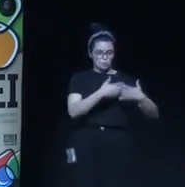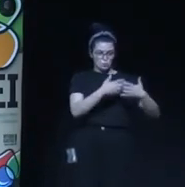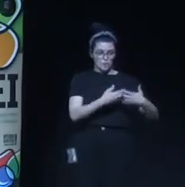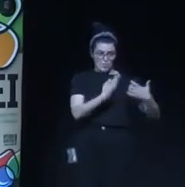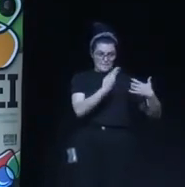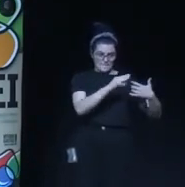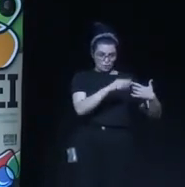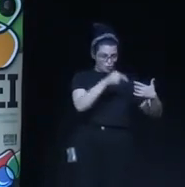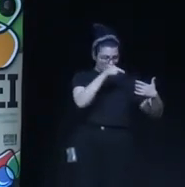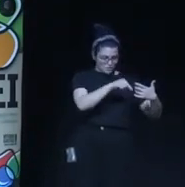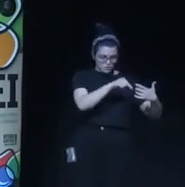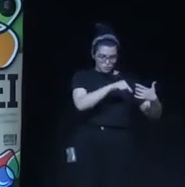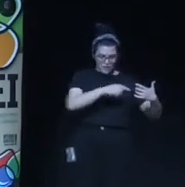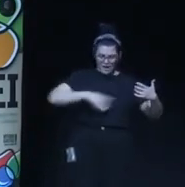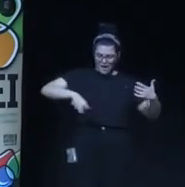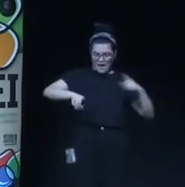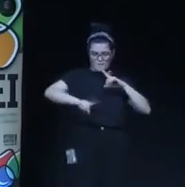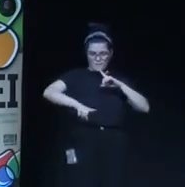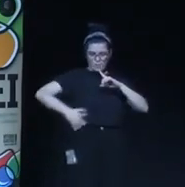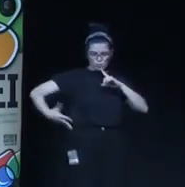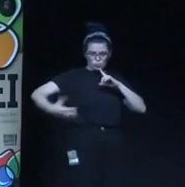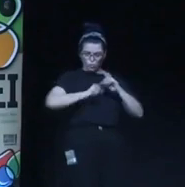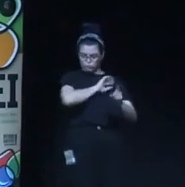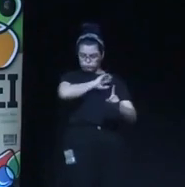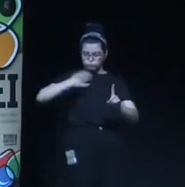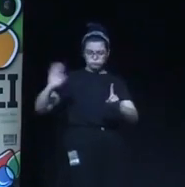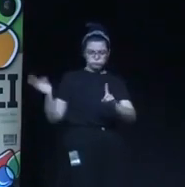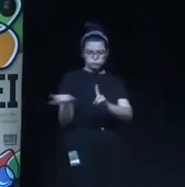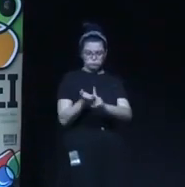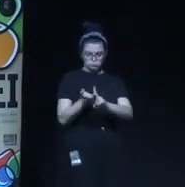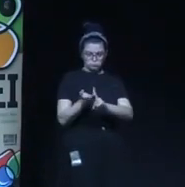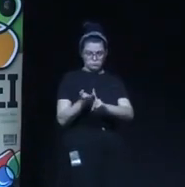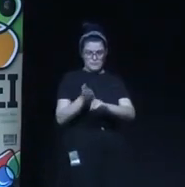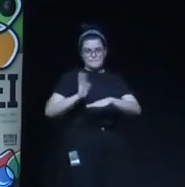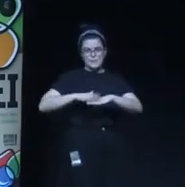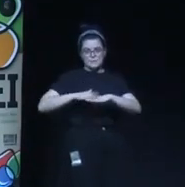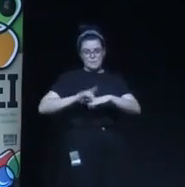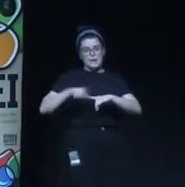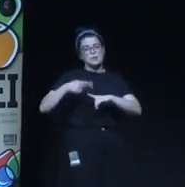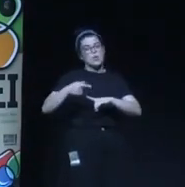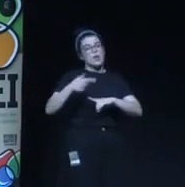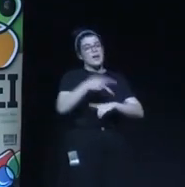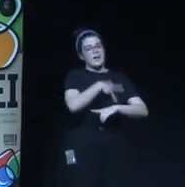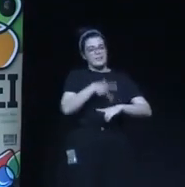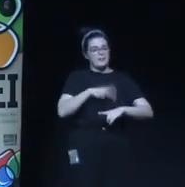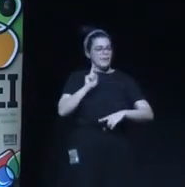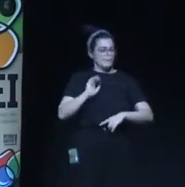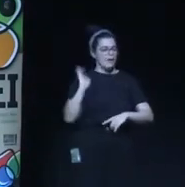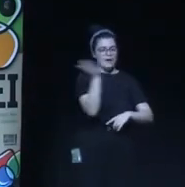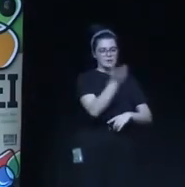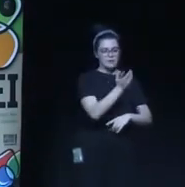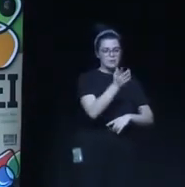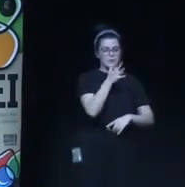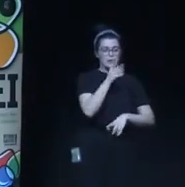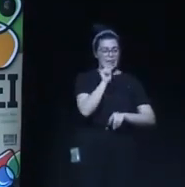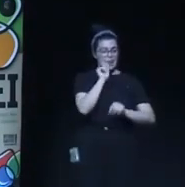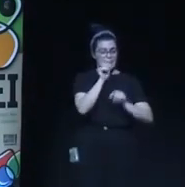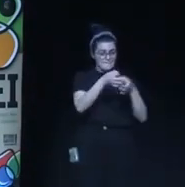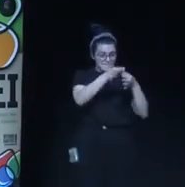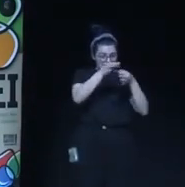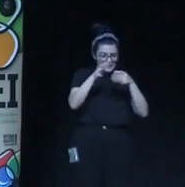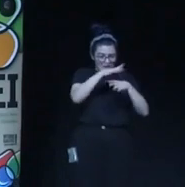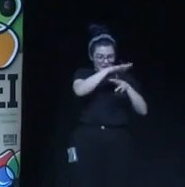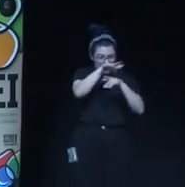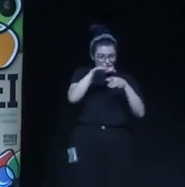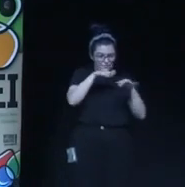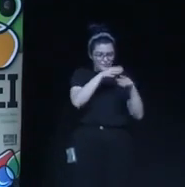a todo el Gran Bilbao, por lo menos, más luego ya la zona de Cantabria, que las partículas que se